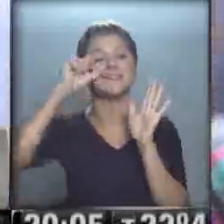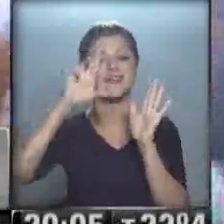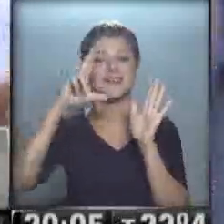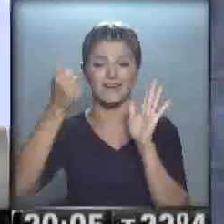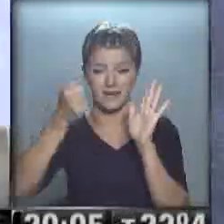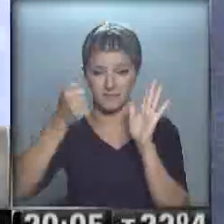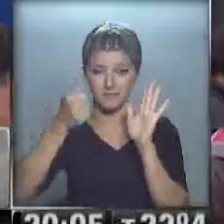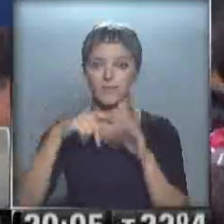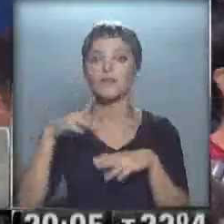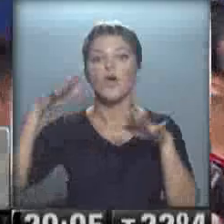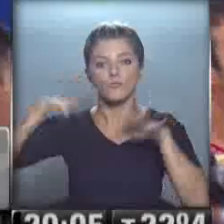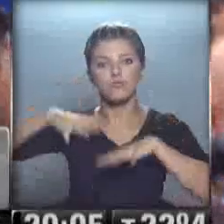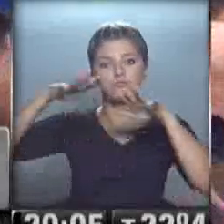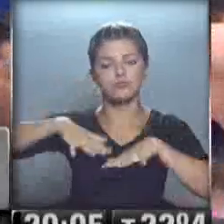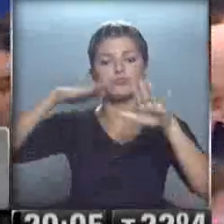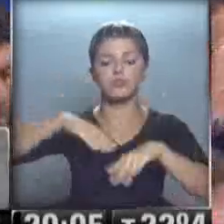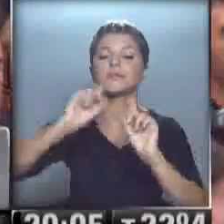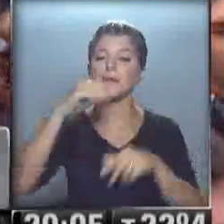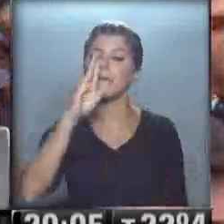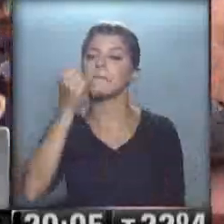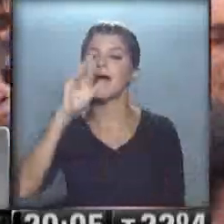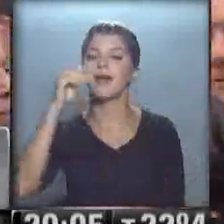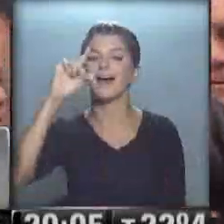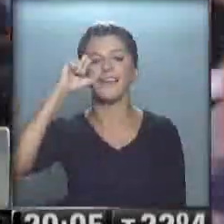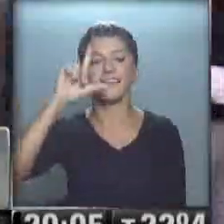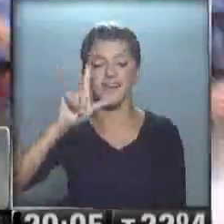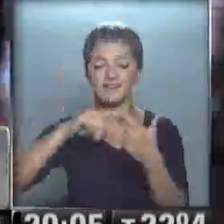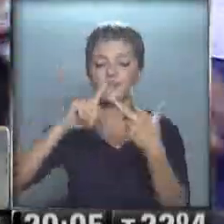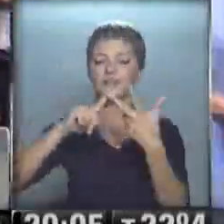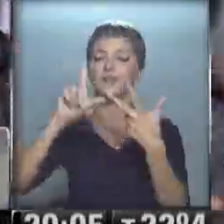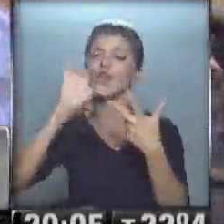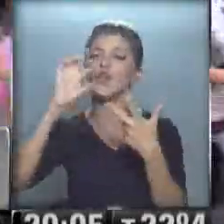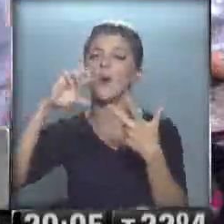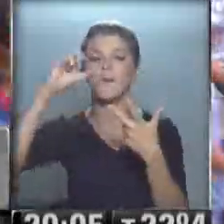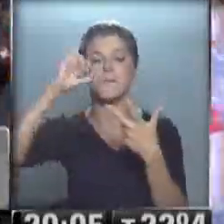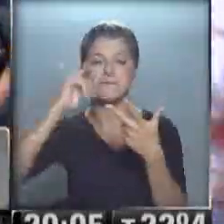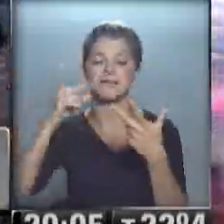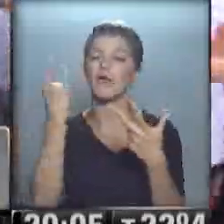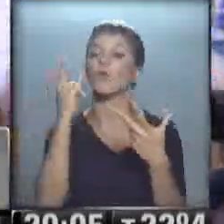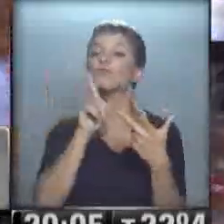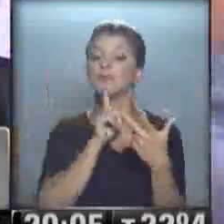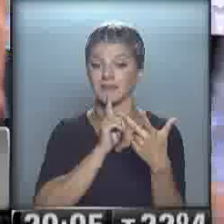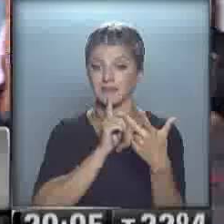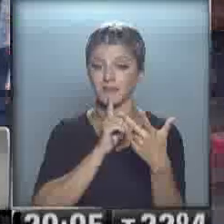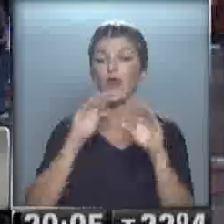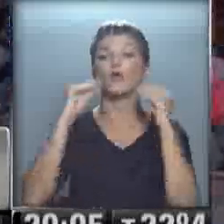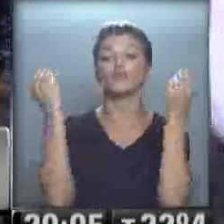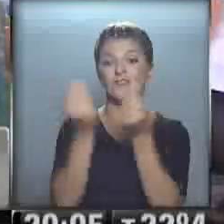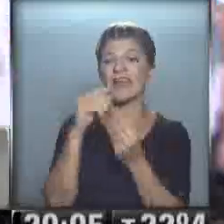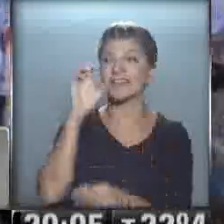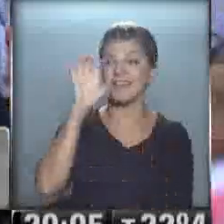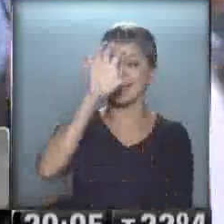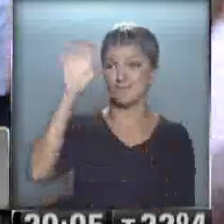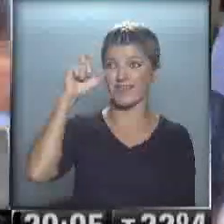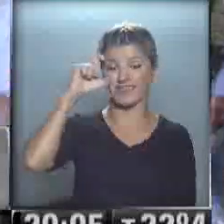Maldonado. Marcharon junto a Cetera Roberto Baradel de SUTEBA y Eduardo López de UTE. Hay 10 provincias con conflictos salariales